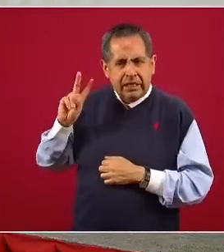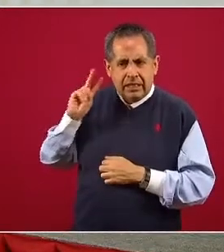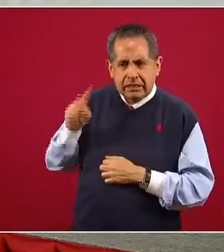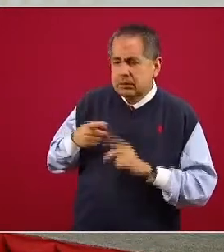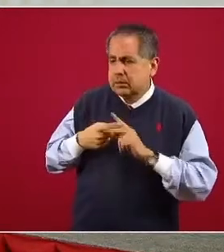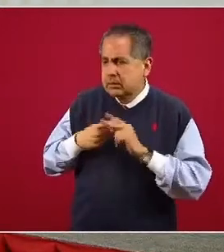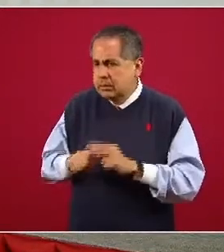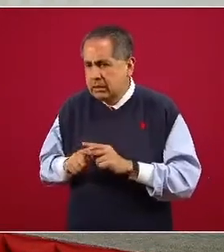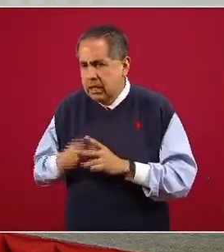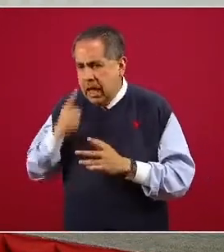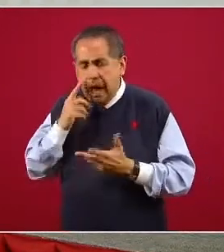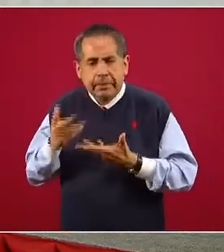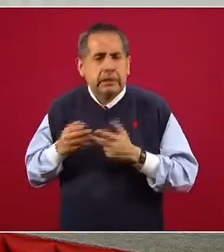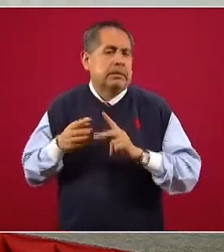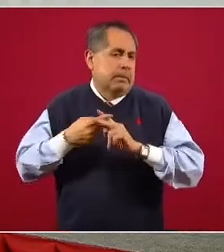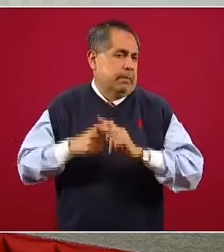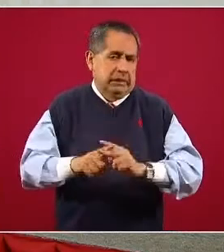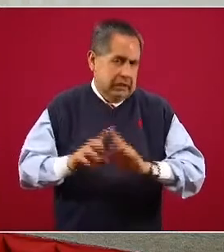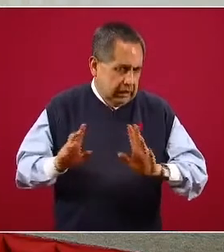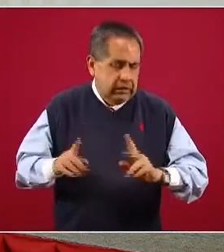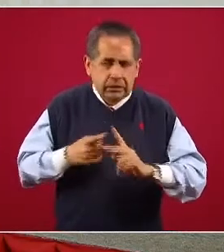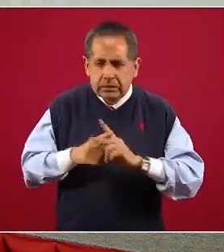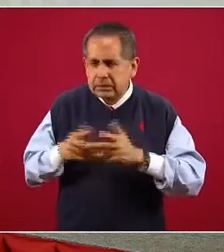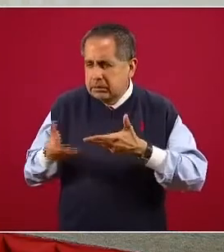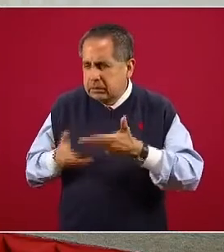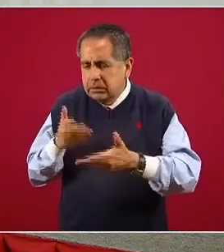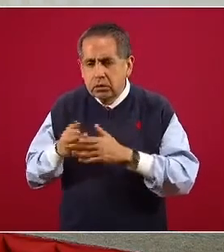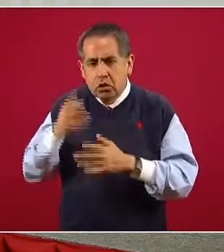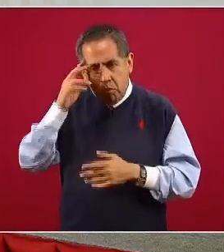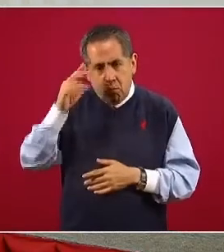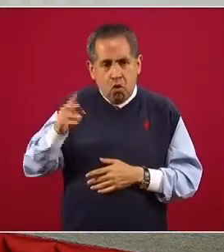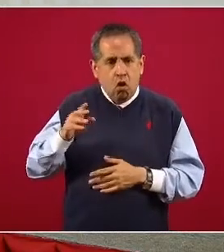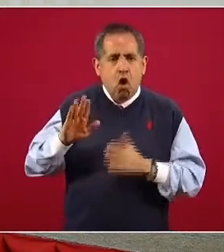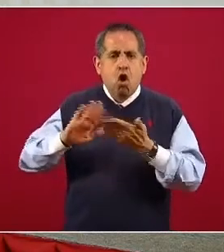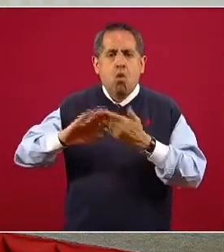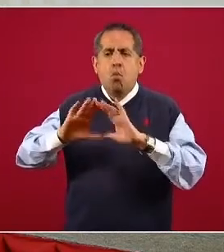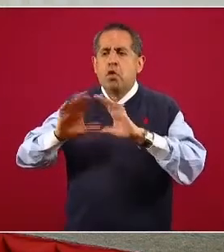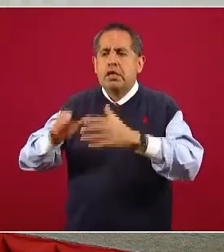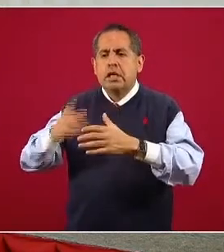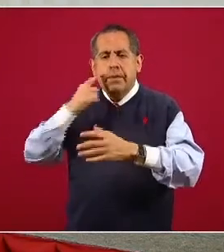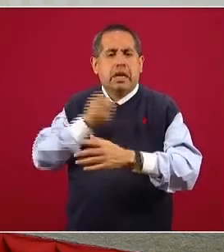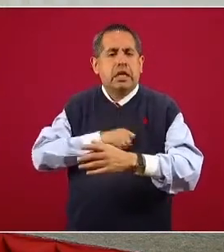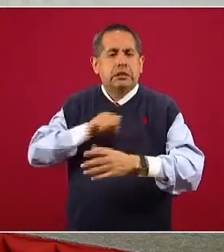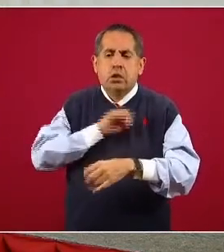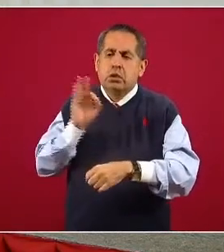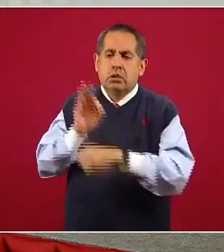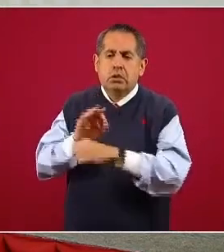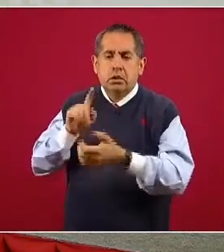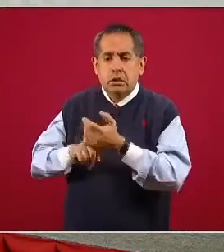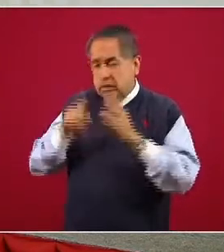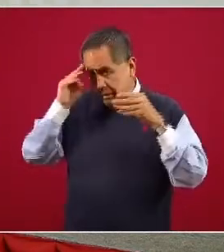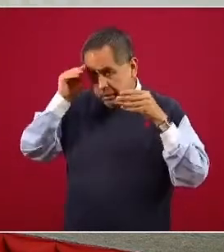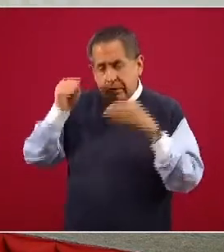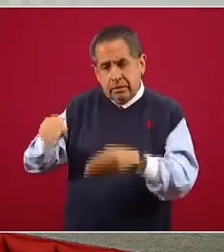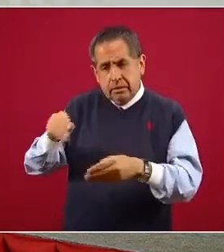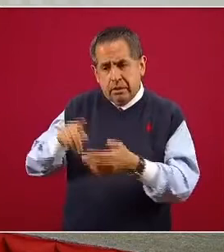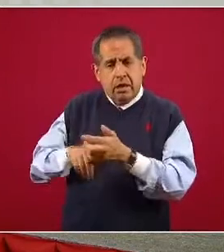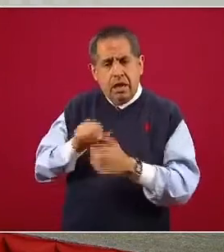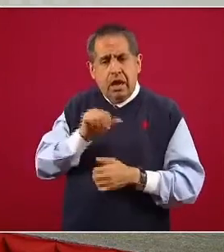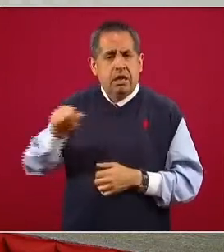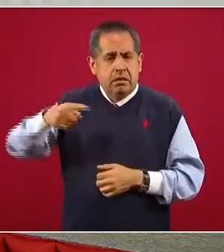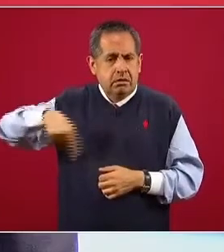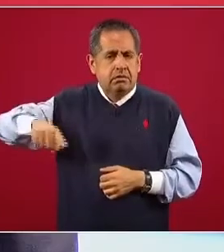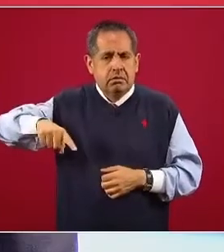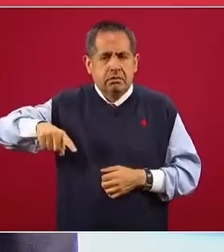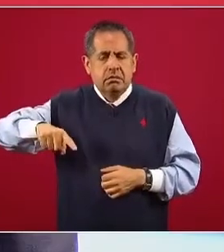iniciar, es solamente el inicio, la iniciativa de acción comunitaria por la salud, específicamente orientada en este